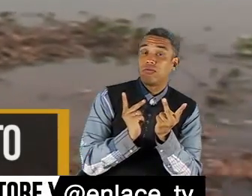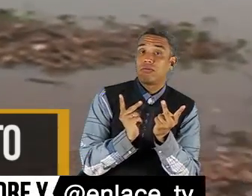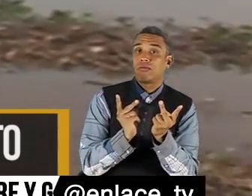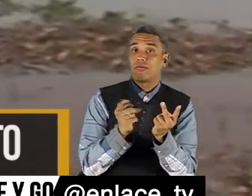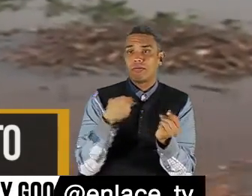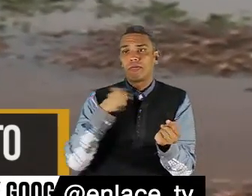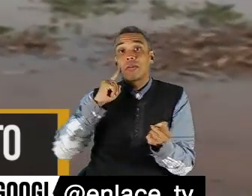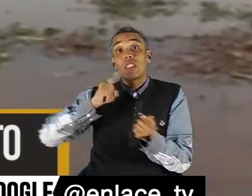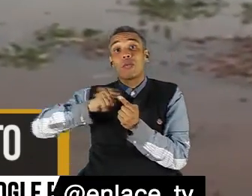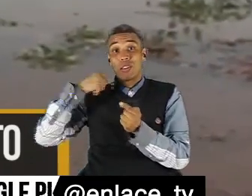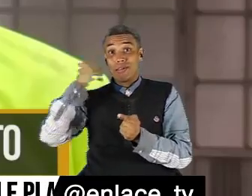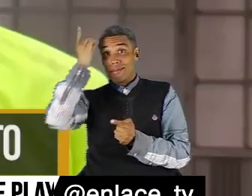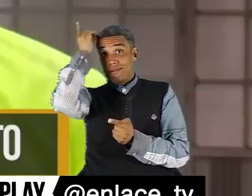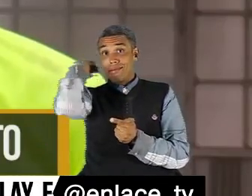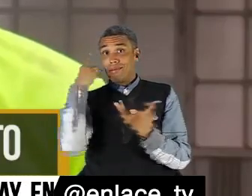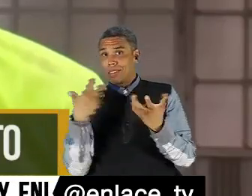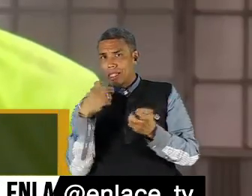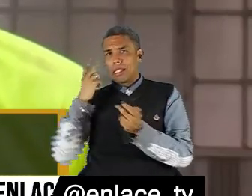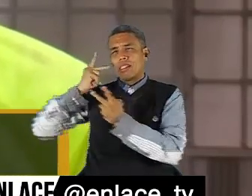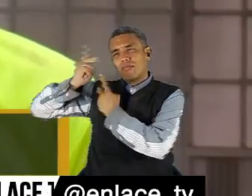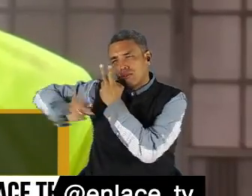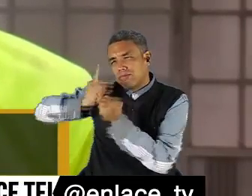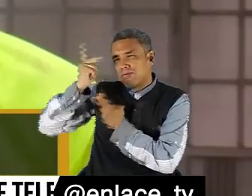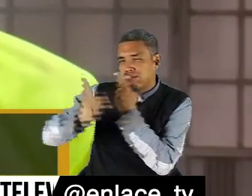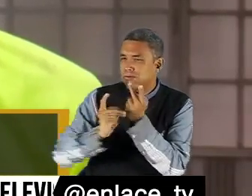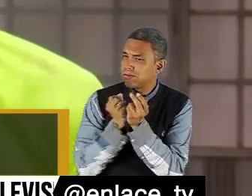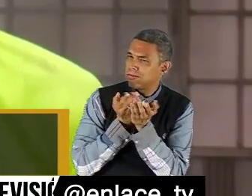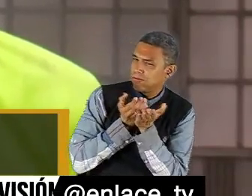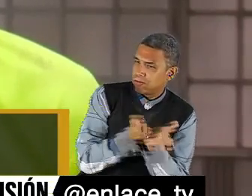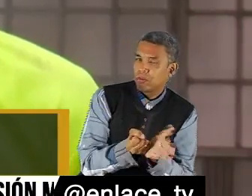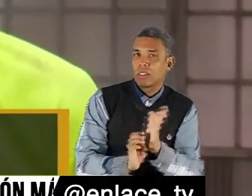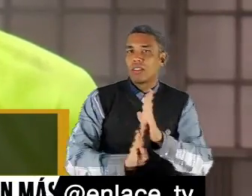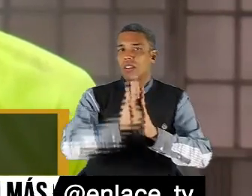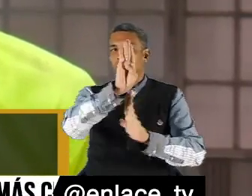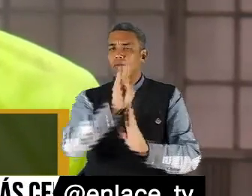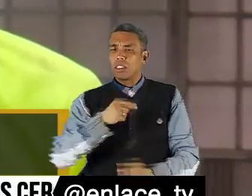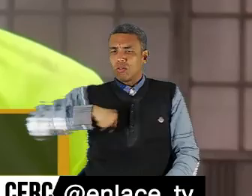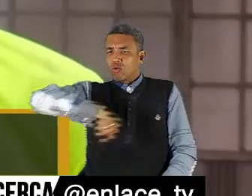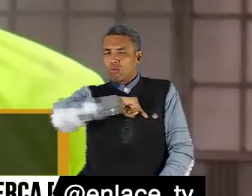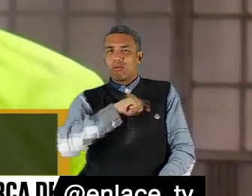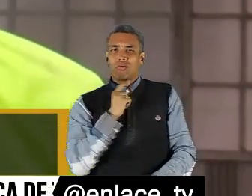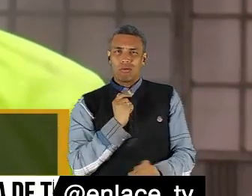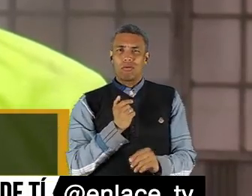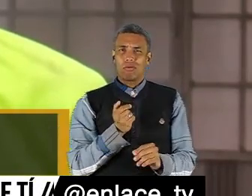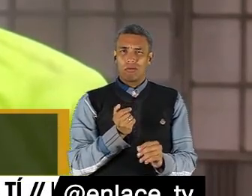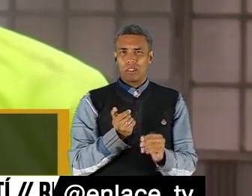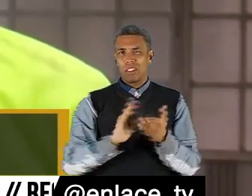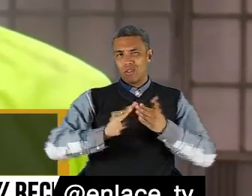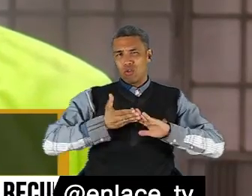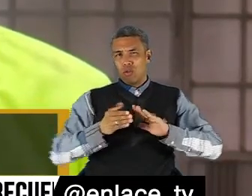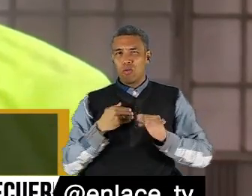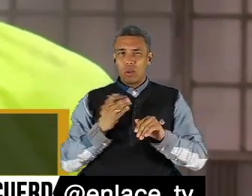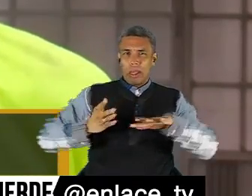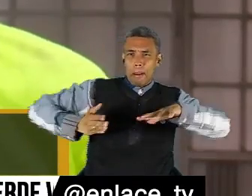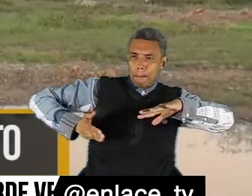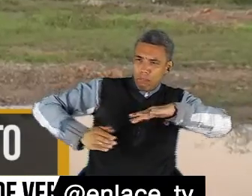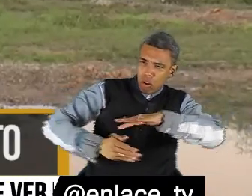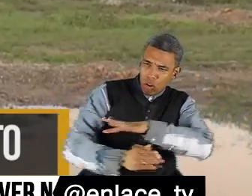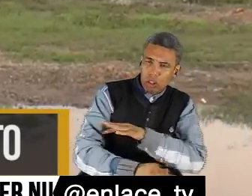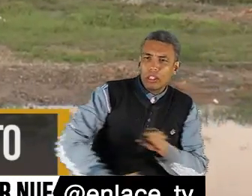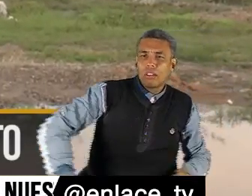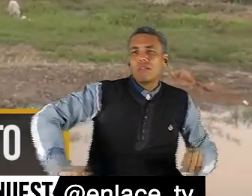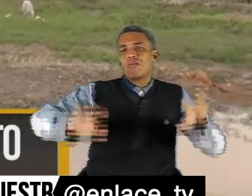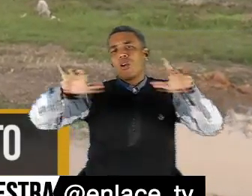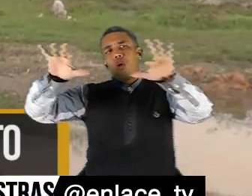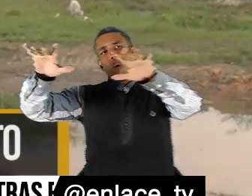municipal y departamental. Nosotros como líderes del Llanito y como pescadores que somos, tenemos que ponerle orden a nuestra ciénaga, ya que la estamos perdiendo por causa